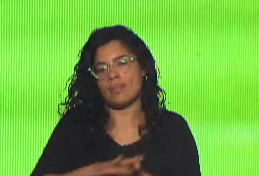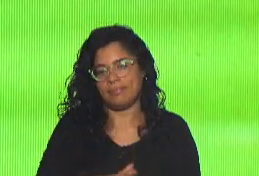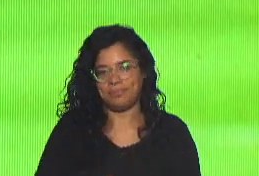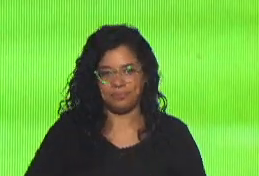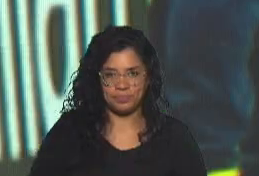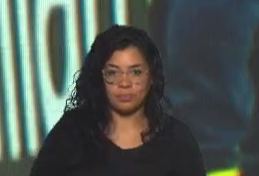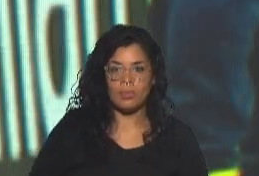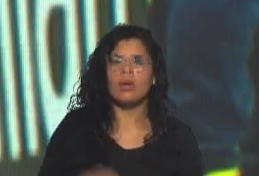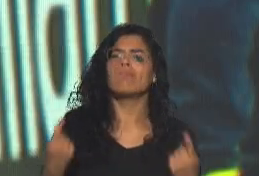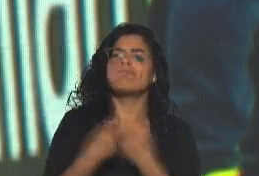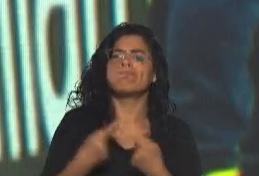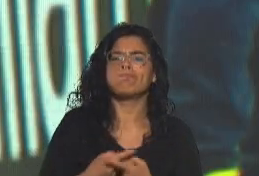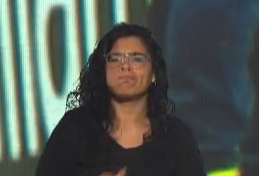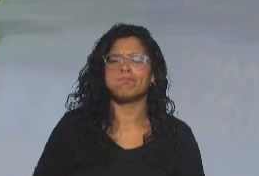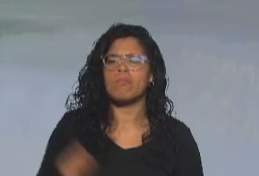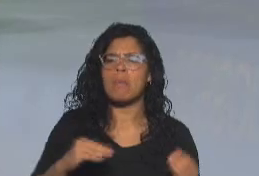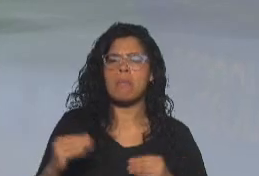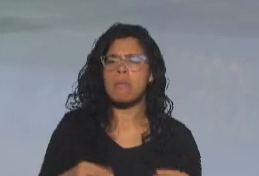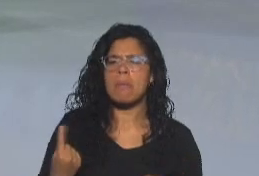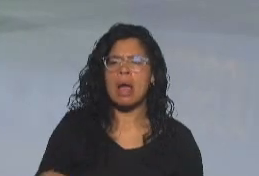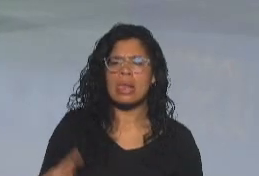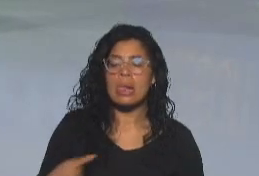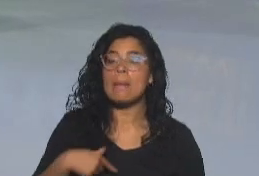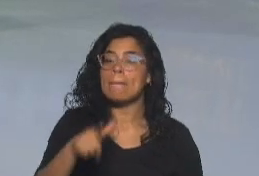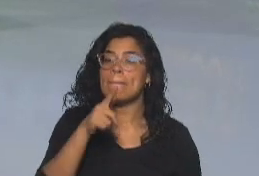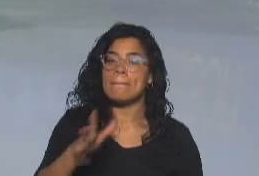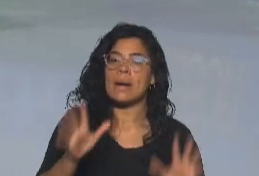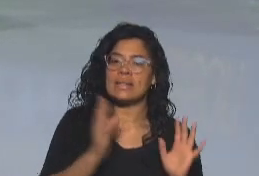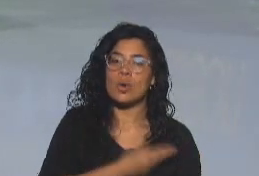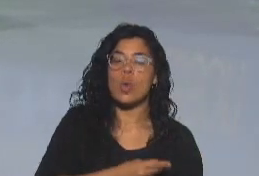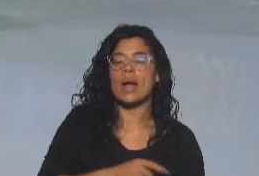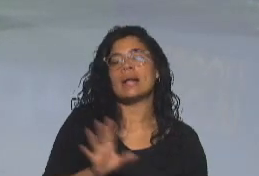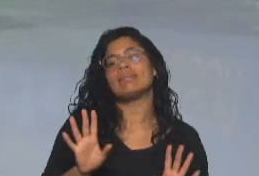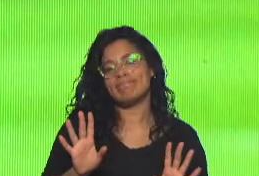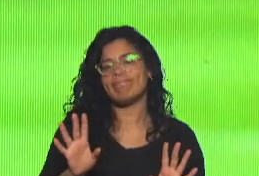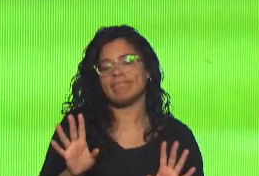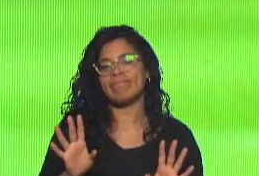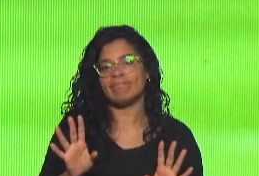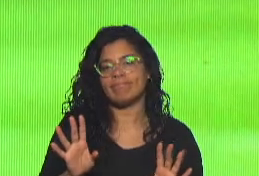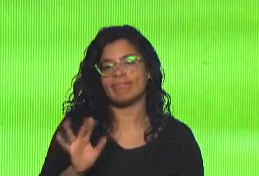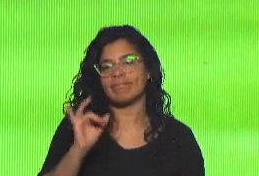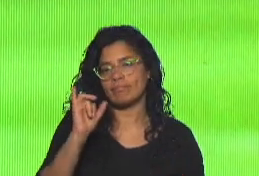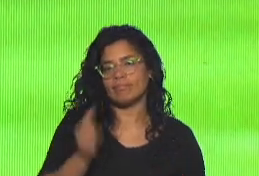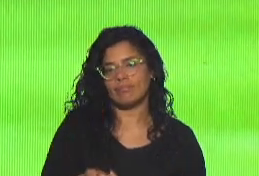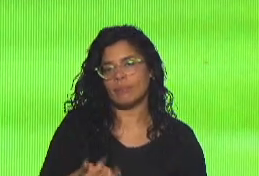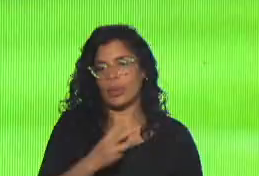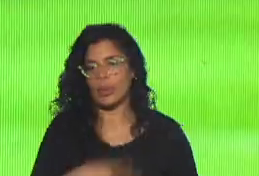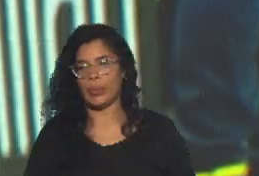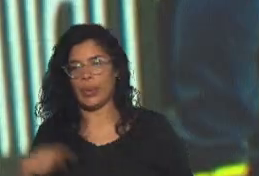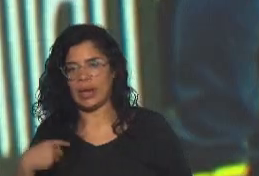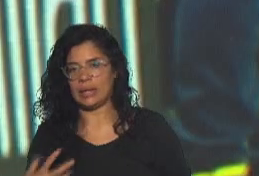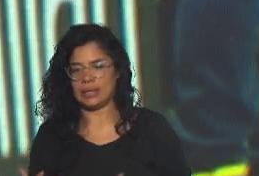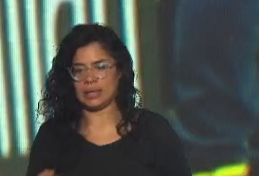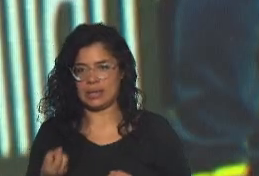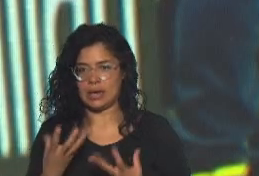partidos? Hubo partidos. Parece que quedó lejano desde el triunfo de Huracán hasta la recuperación de Vélez. Sí. Hasta sí, el